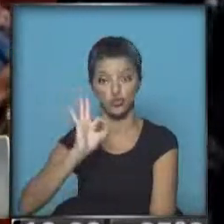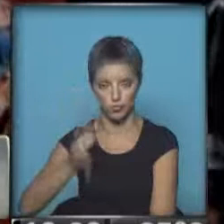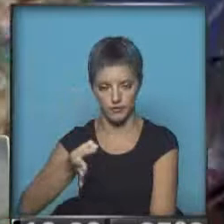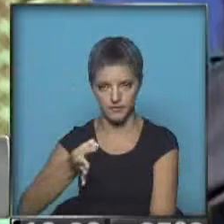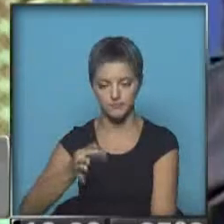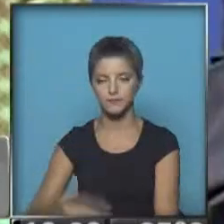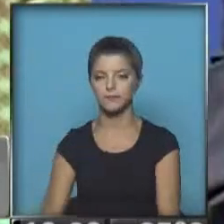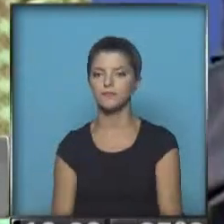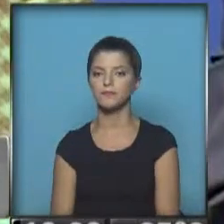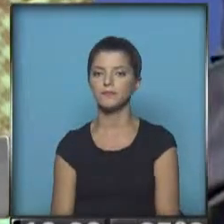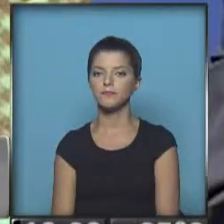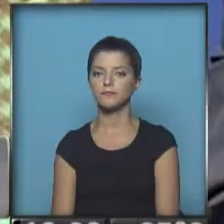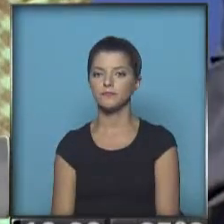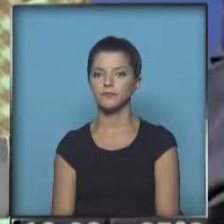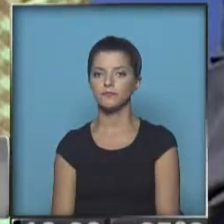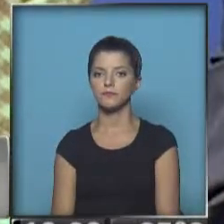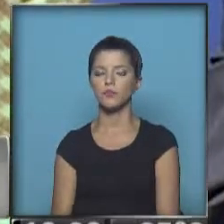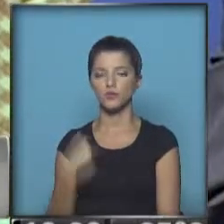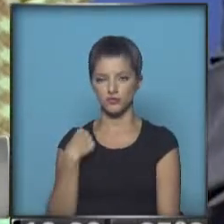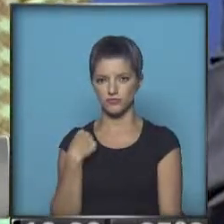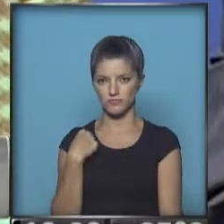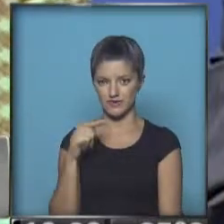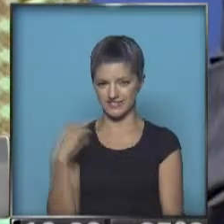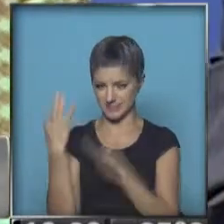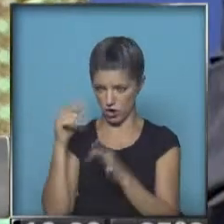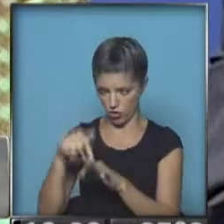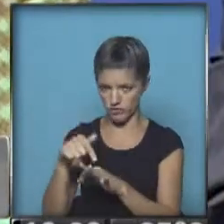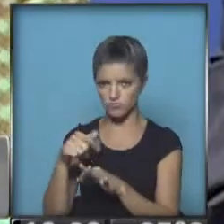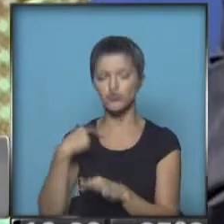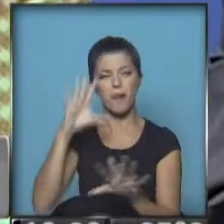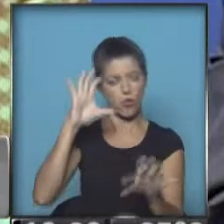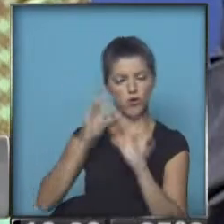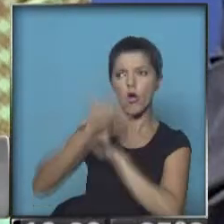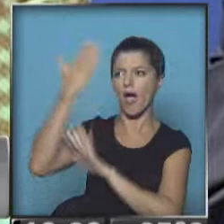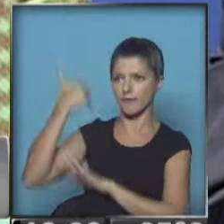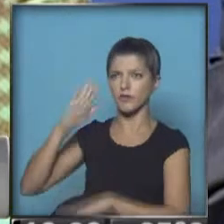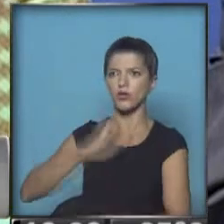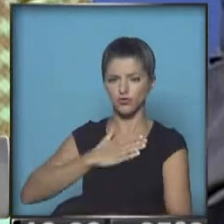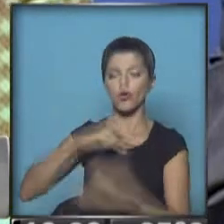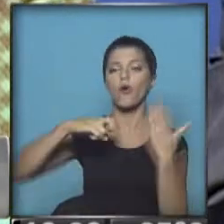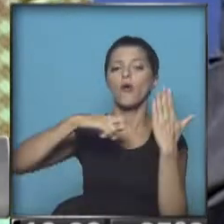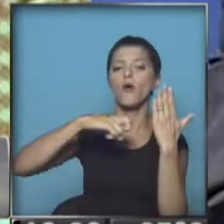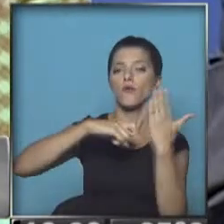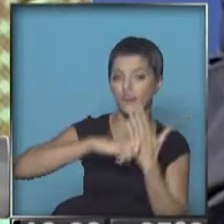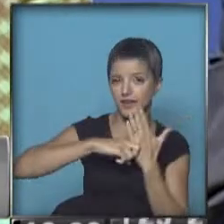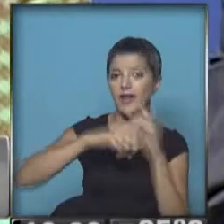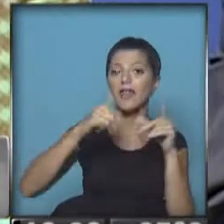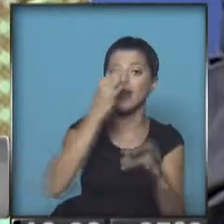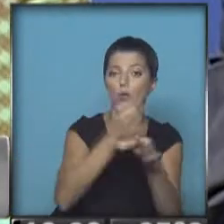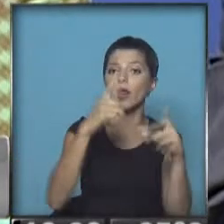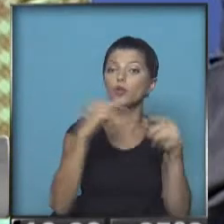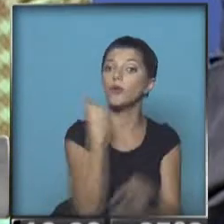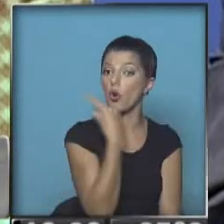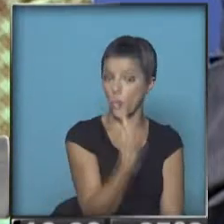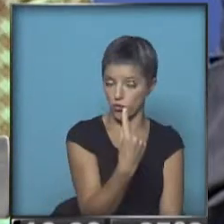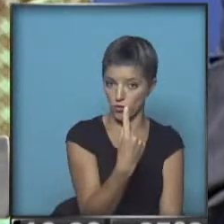cuando... entré aquí, yo me acuerdo que me fui del partido, yo fui fiscal general en la escuela número 1